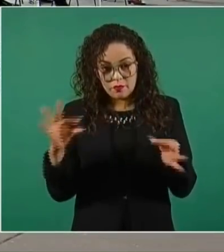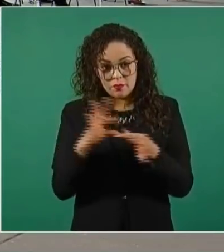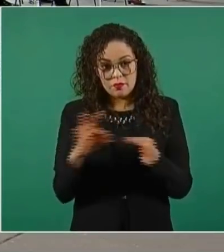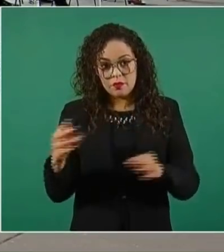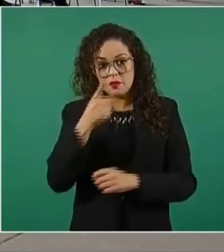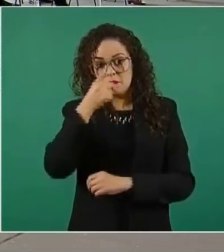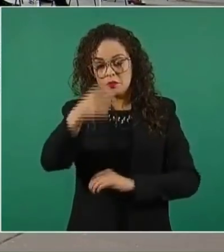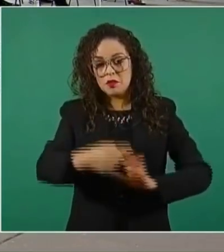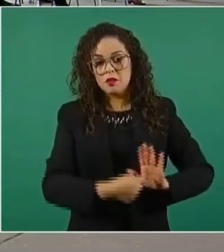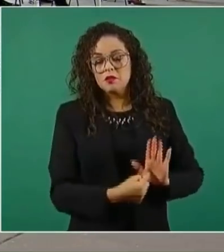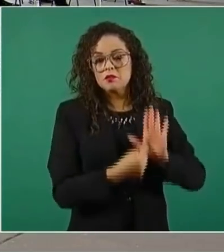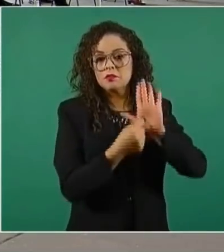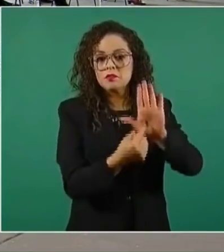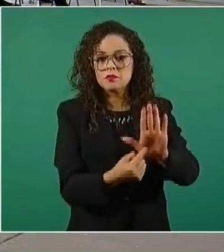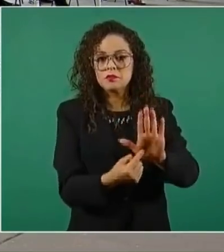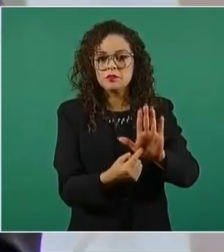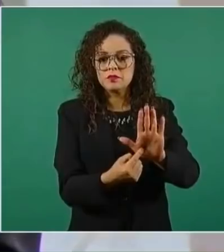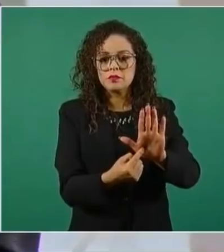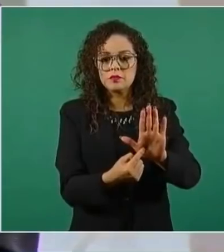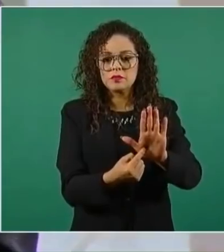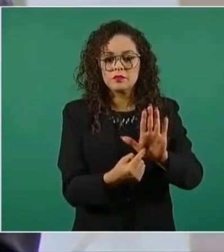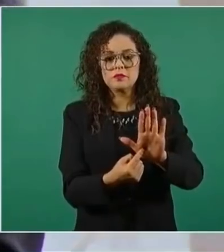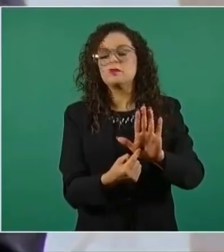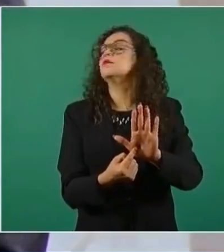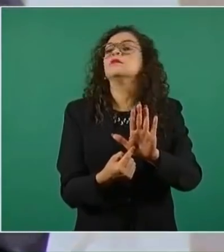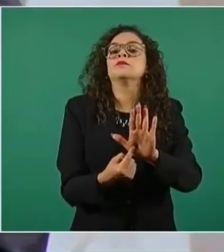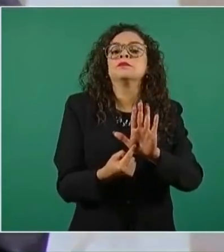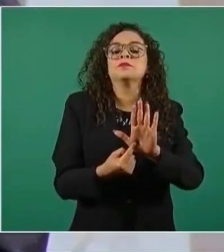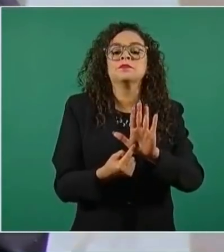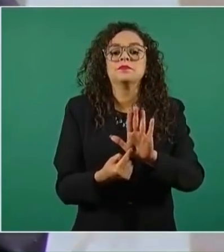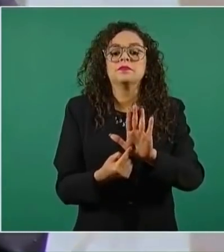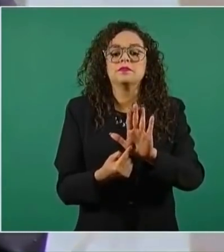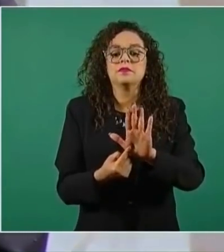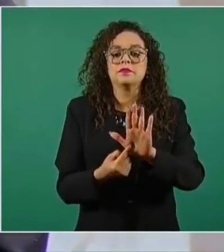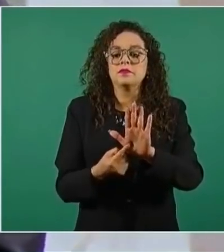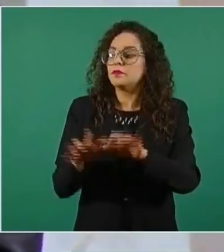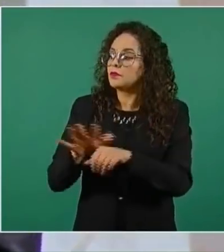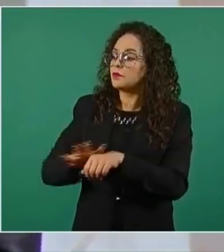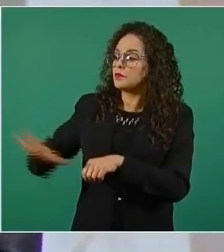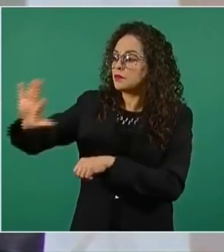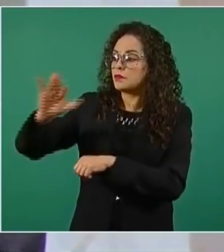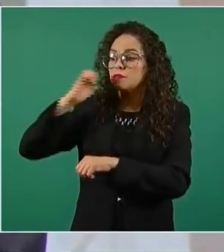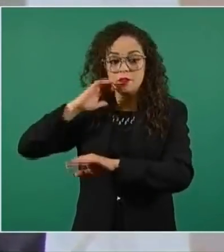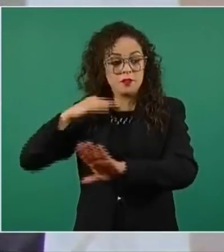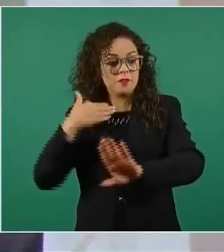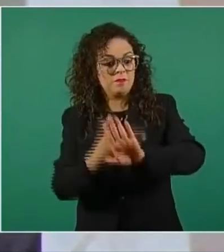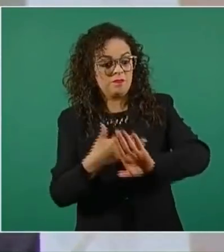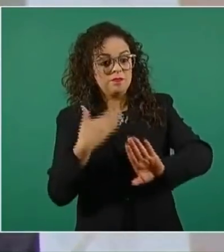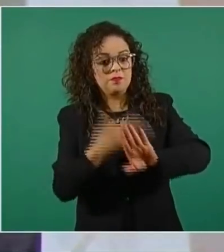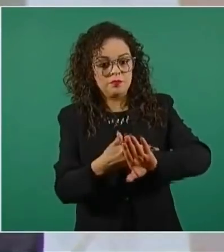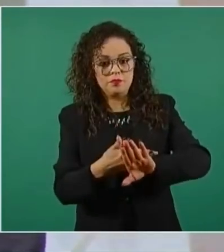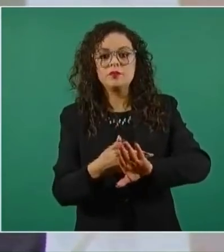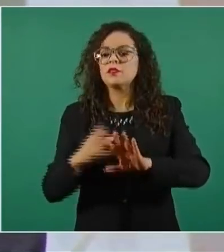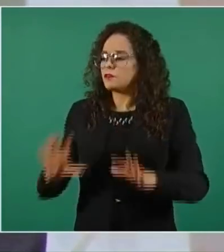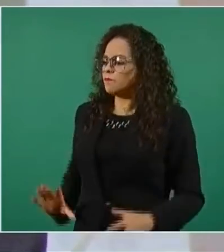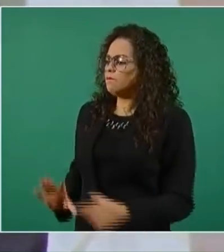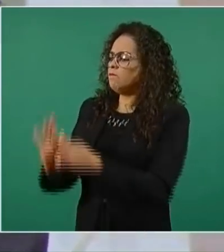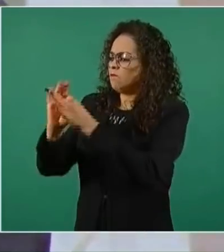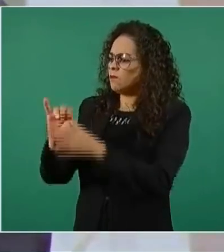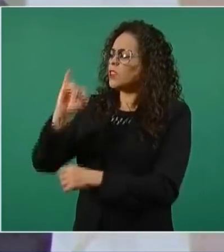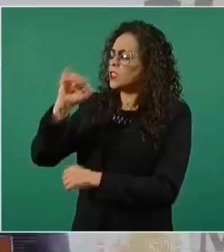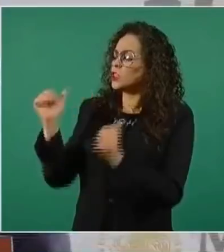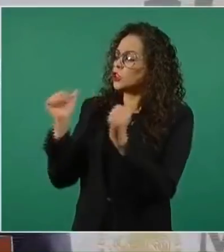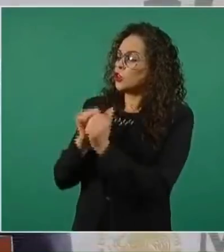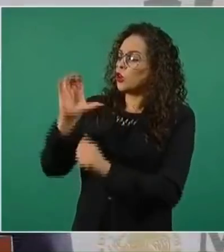reflejan que sus opositores se sumaron a Cortés y a sus huestes